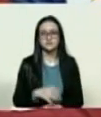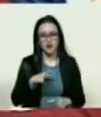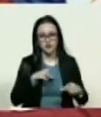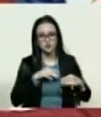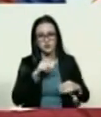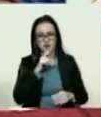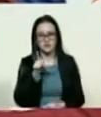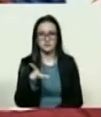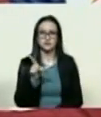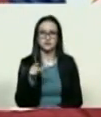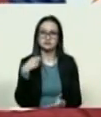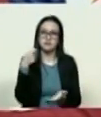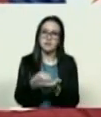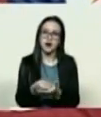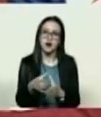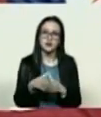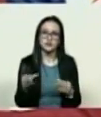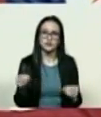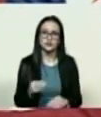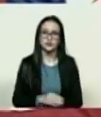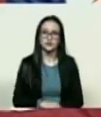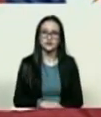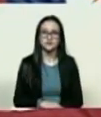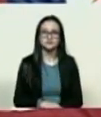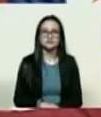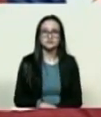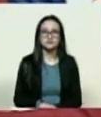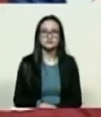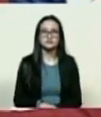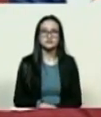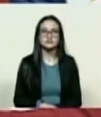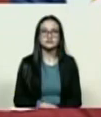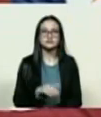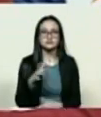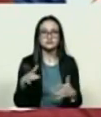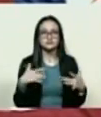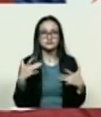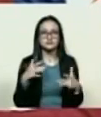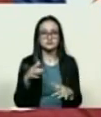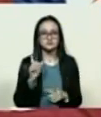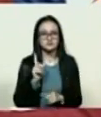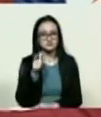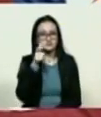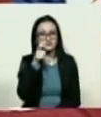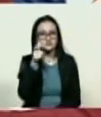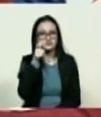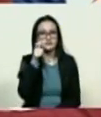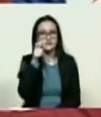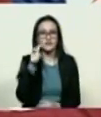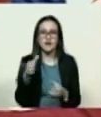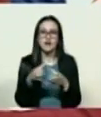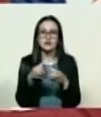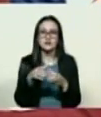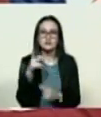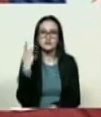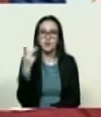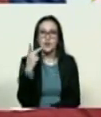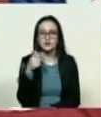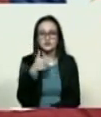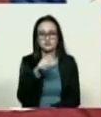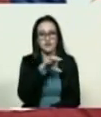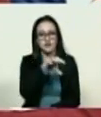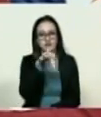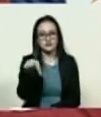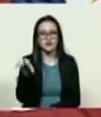nuestro partido. Esta actividad debe ser supervisada directamente por los equipos políticos estadales. Es